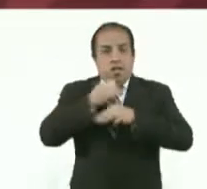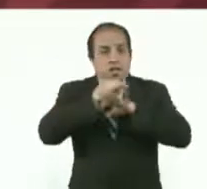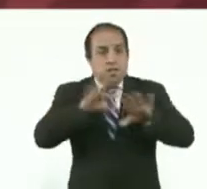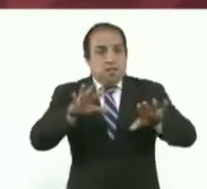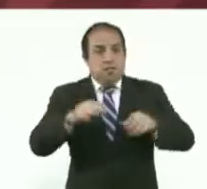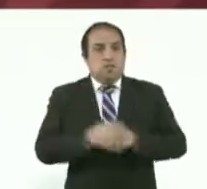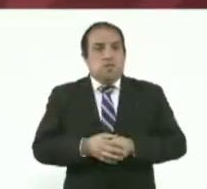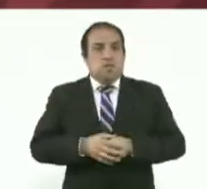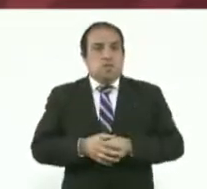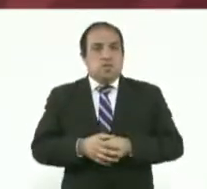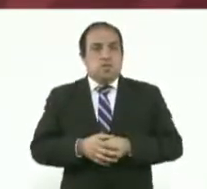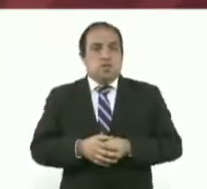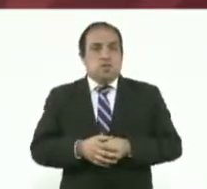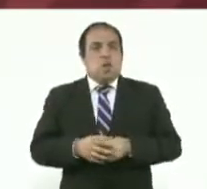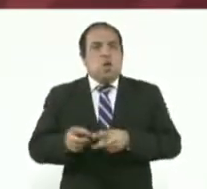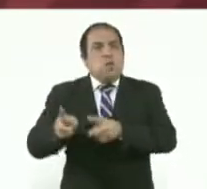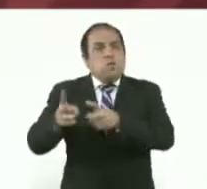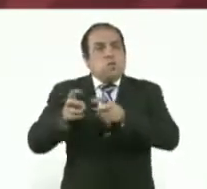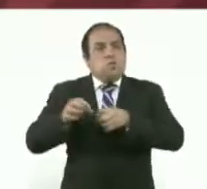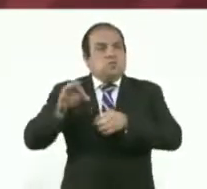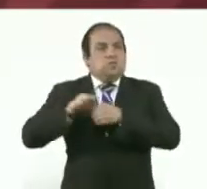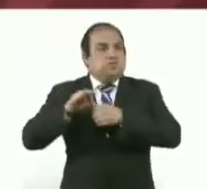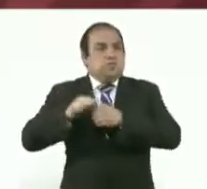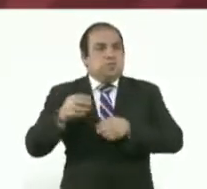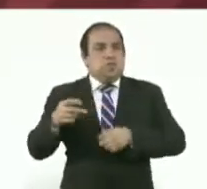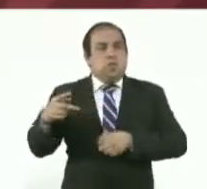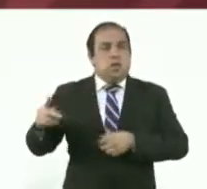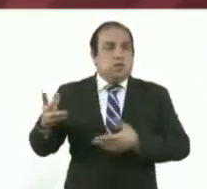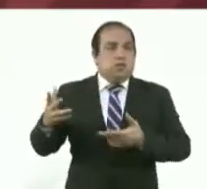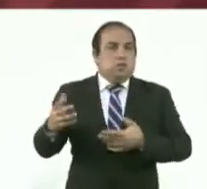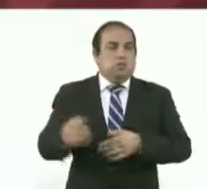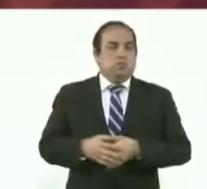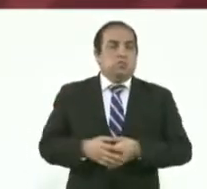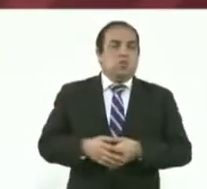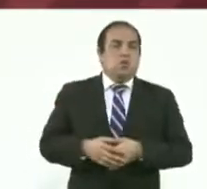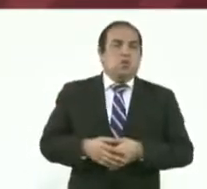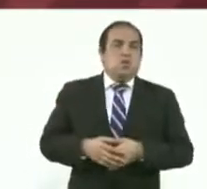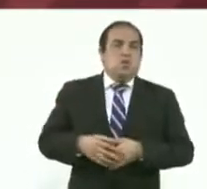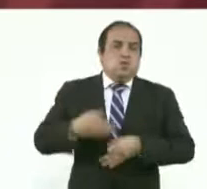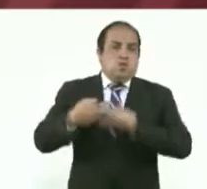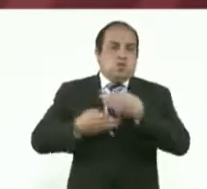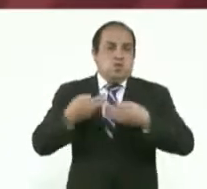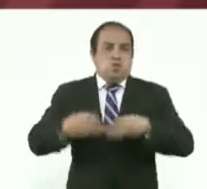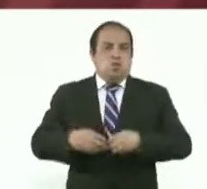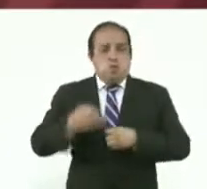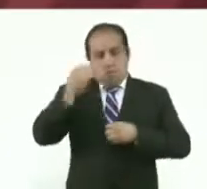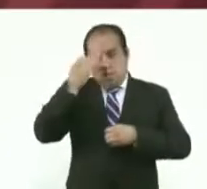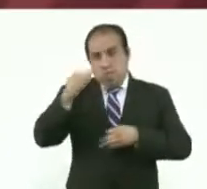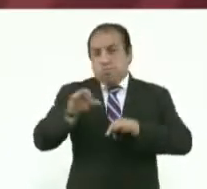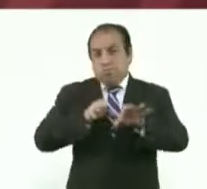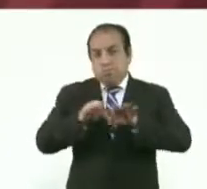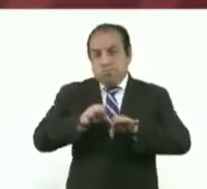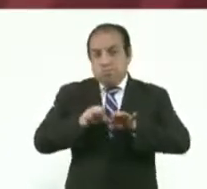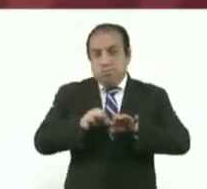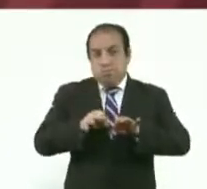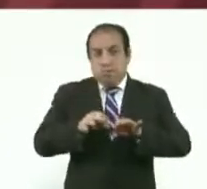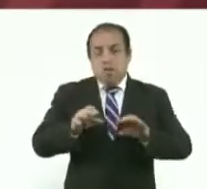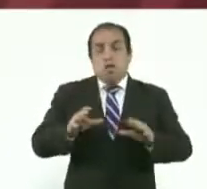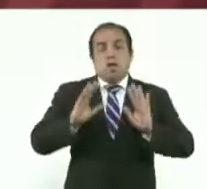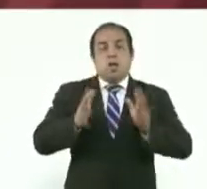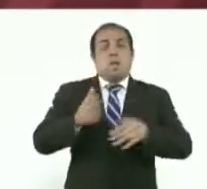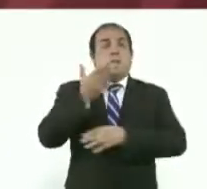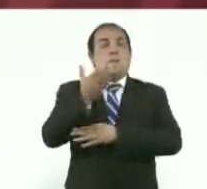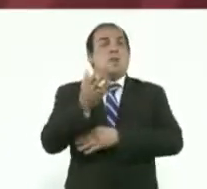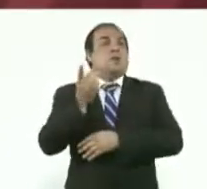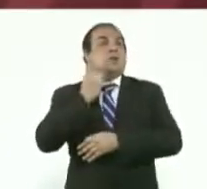promovido fraudes electorales durante toda su existencia. Entonces, cuando pide un